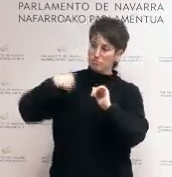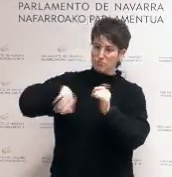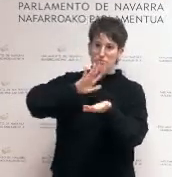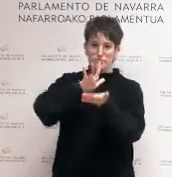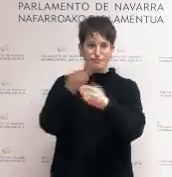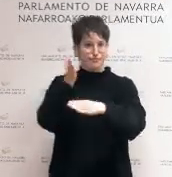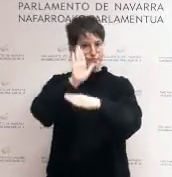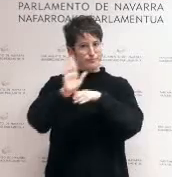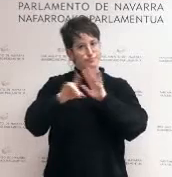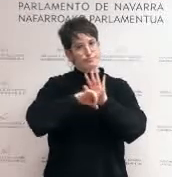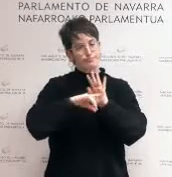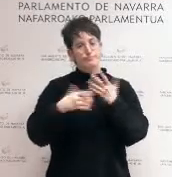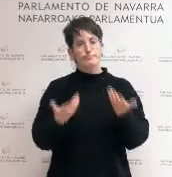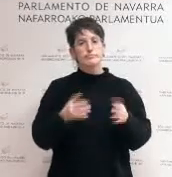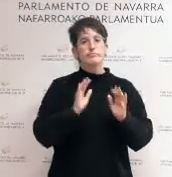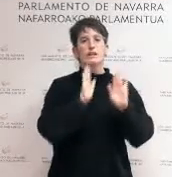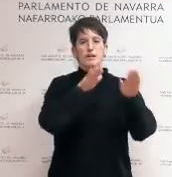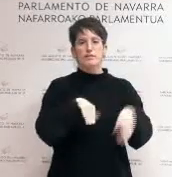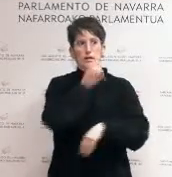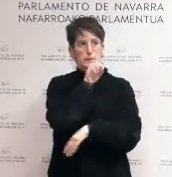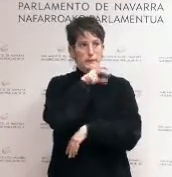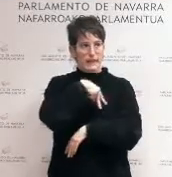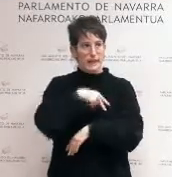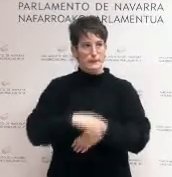grupos intervendrán en el turno a favor?